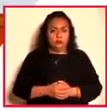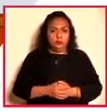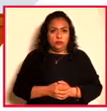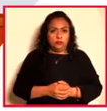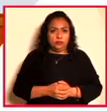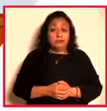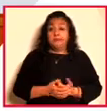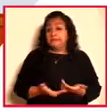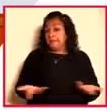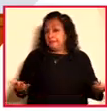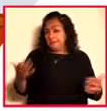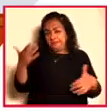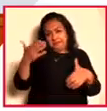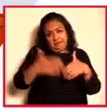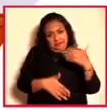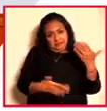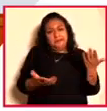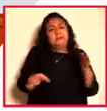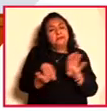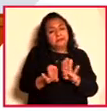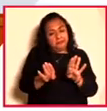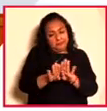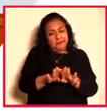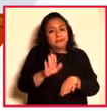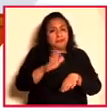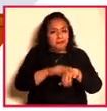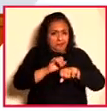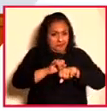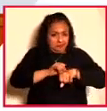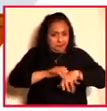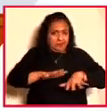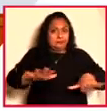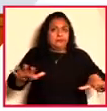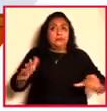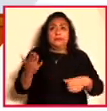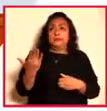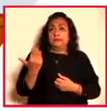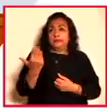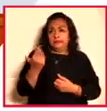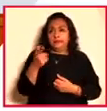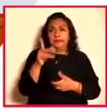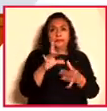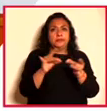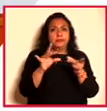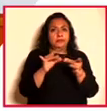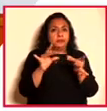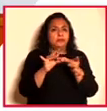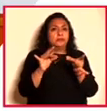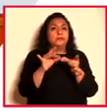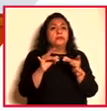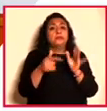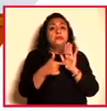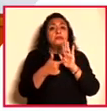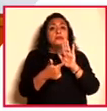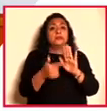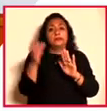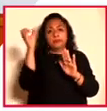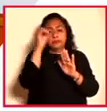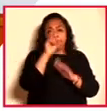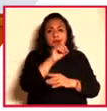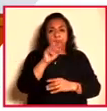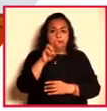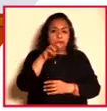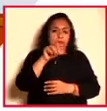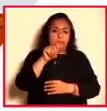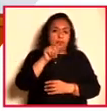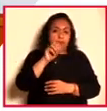Bueno, pues ya nos vamos y lo vamos a hacer con más información. Ya hace un momentito les platicábamos, les mostrábamos la opinión del doctor Matos Moctezuma